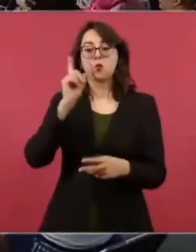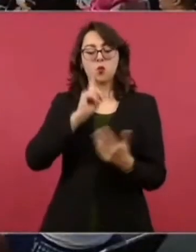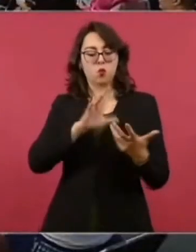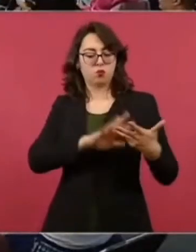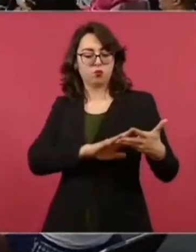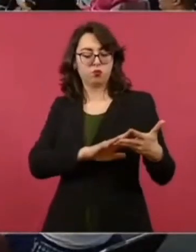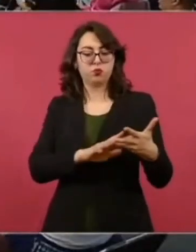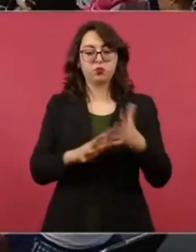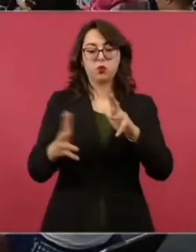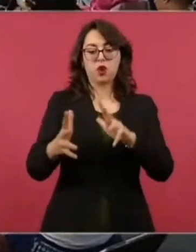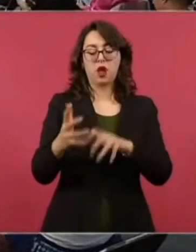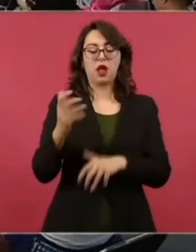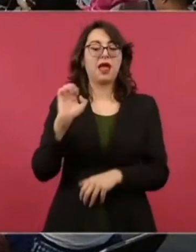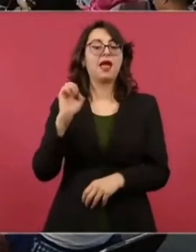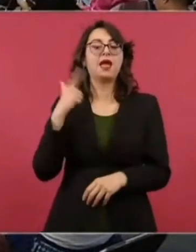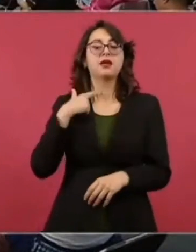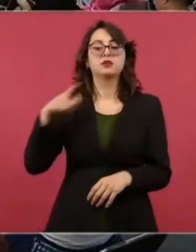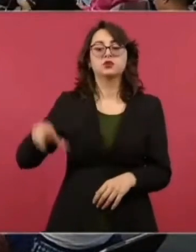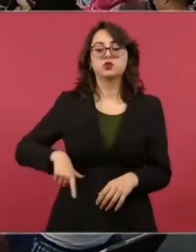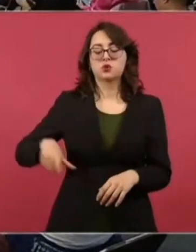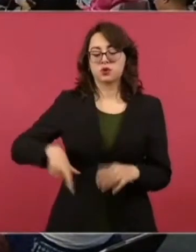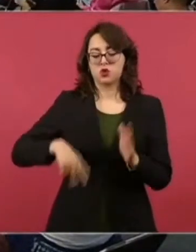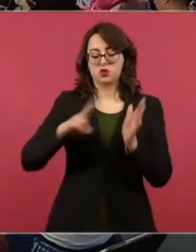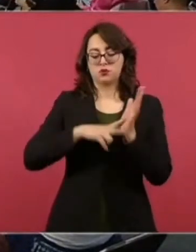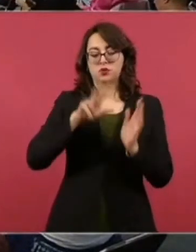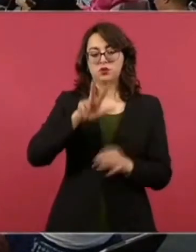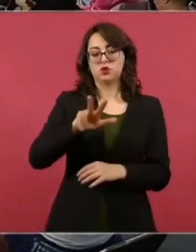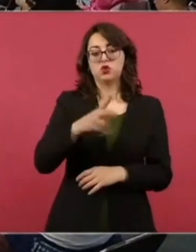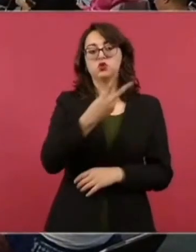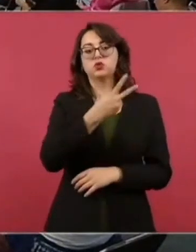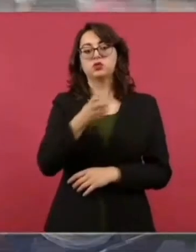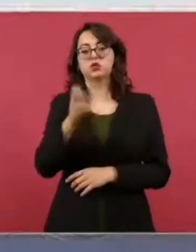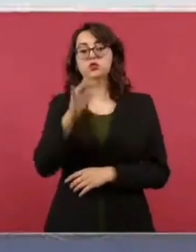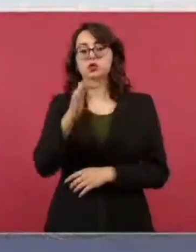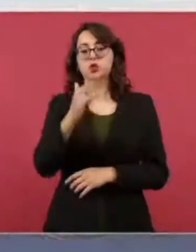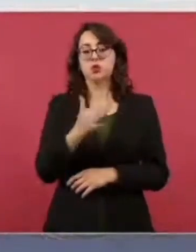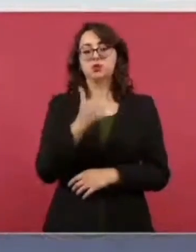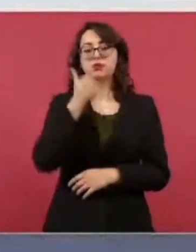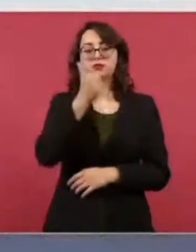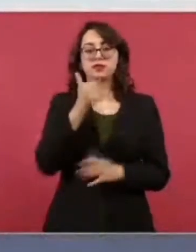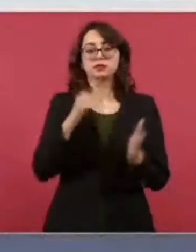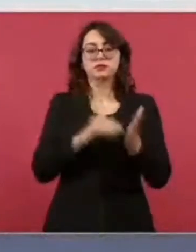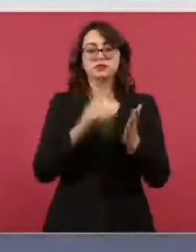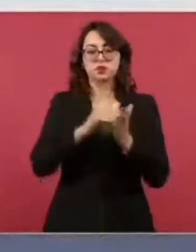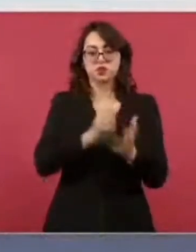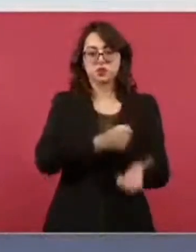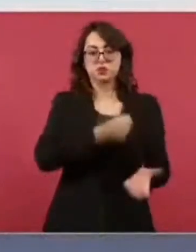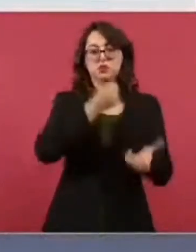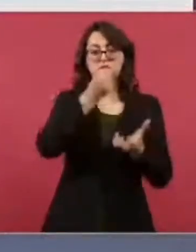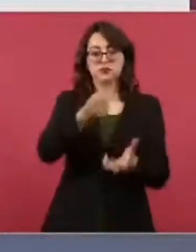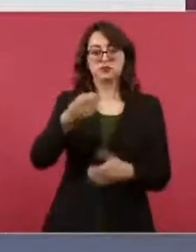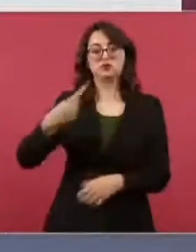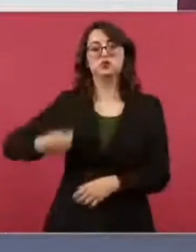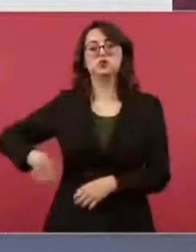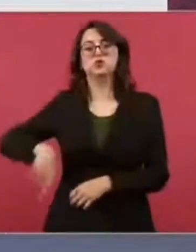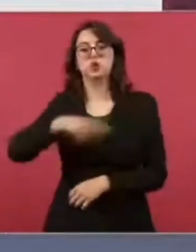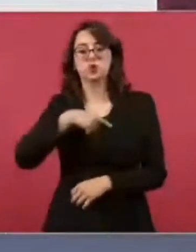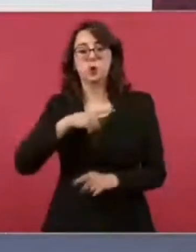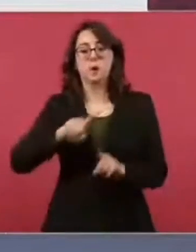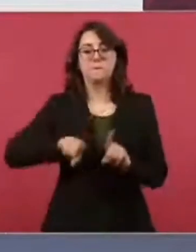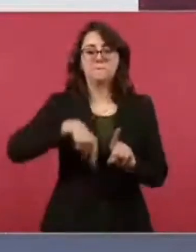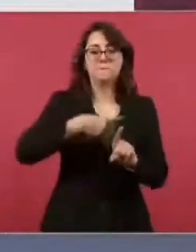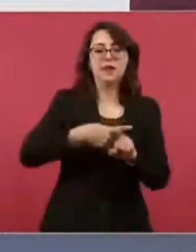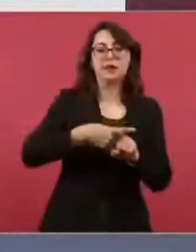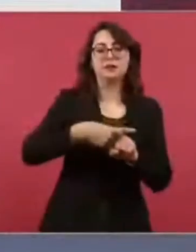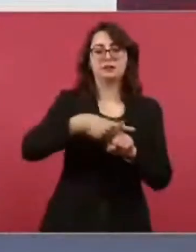256 millones en el dieciocho aumentó 260 aumentó